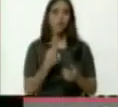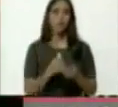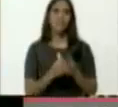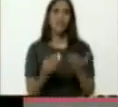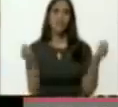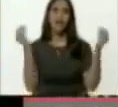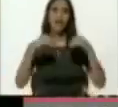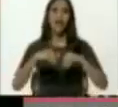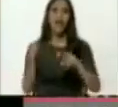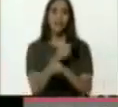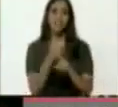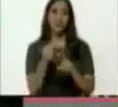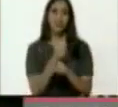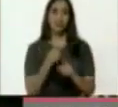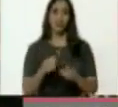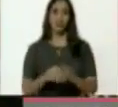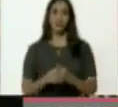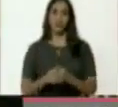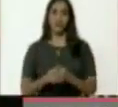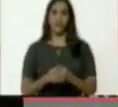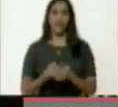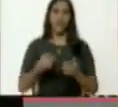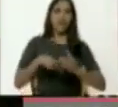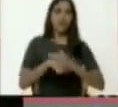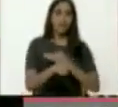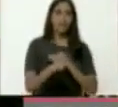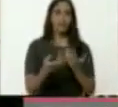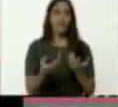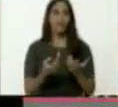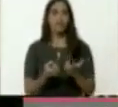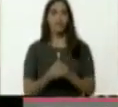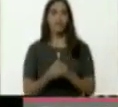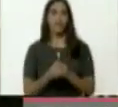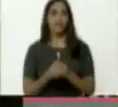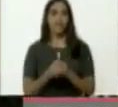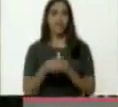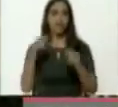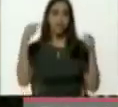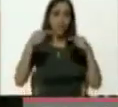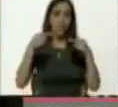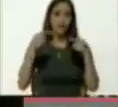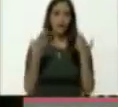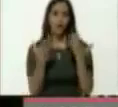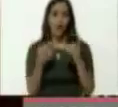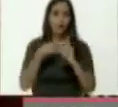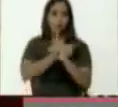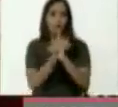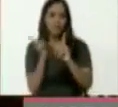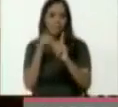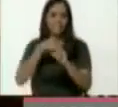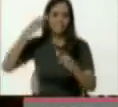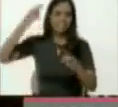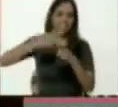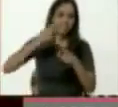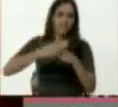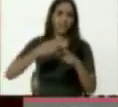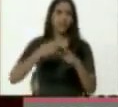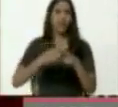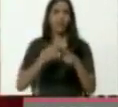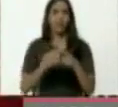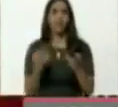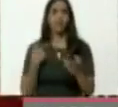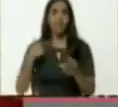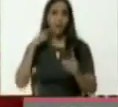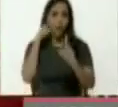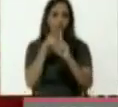negociación agresiva. Es tratar de, bueno, desestructurar a tu enemigo con una serie de andanadas, de amenazas, etcétera, etcétera, que tiene como